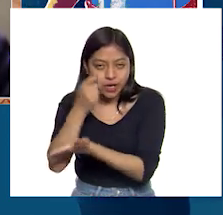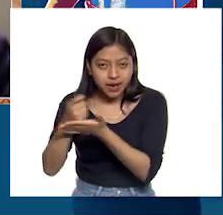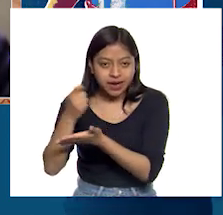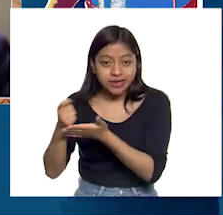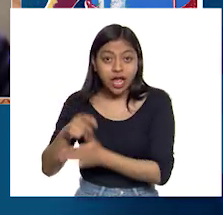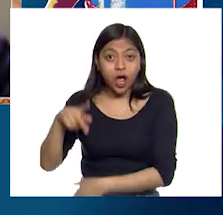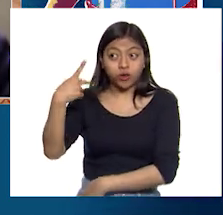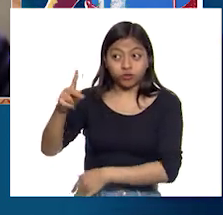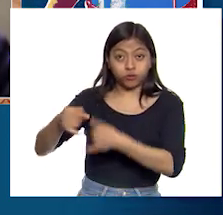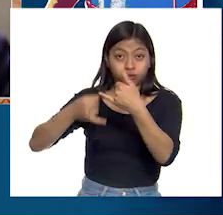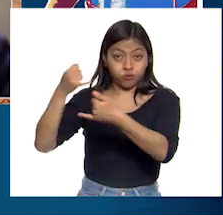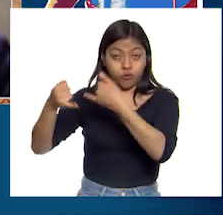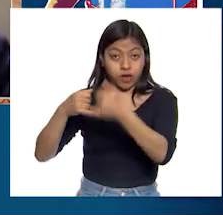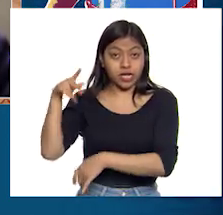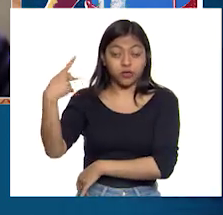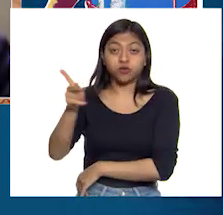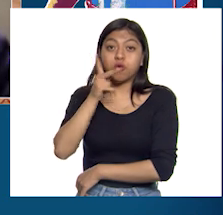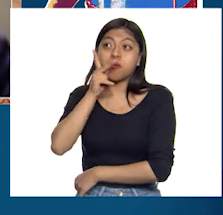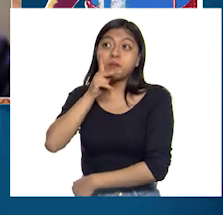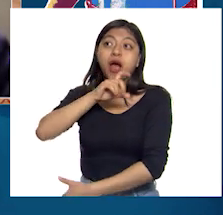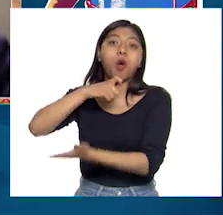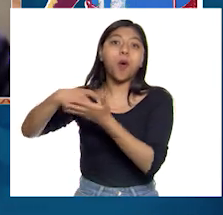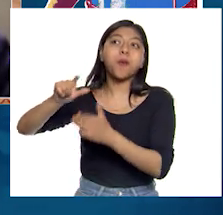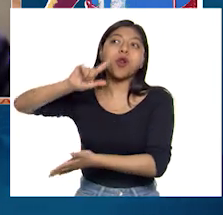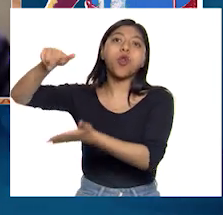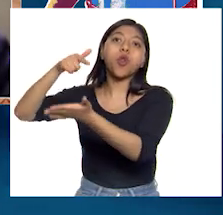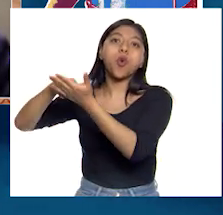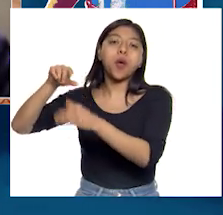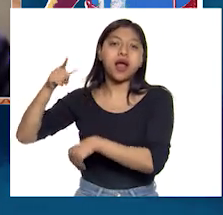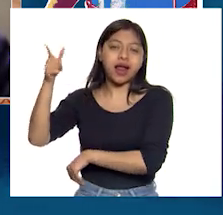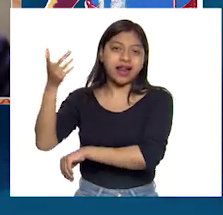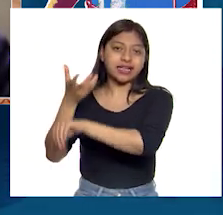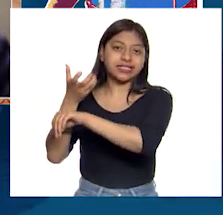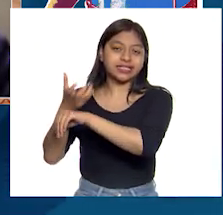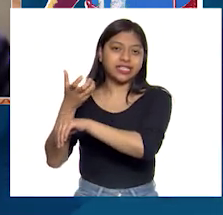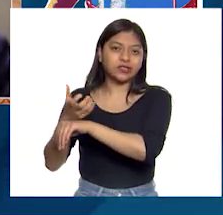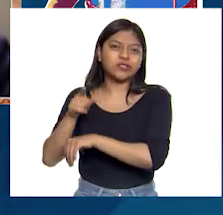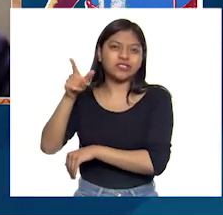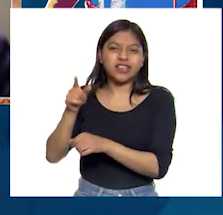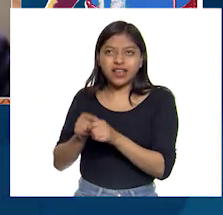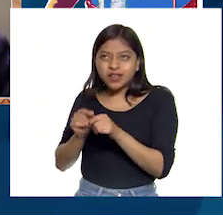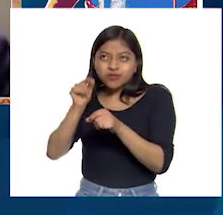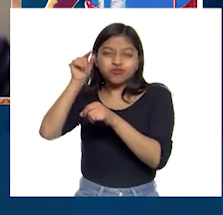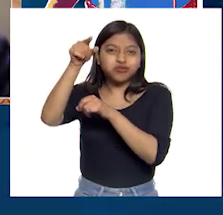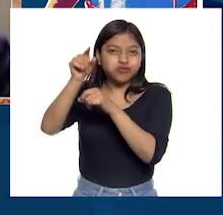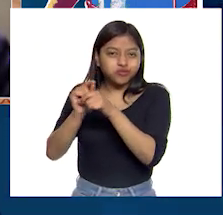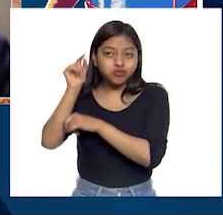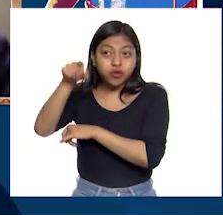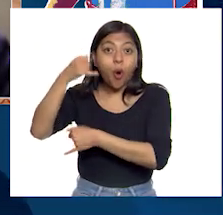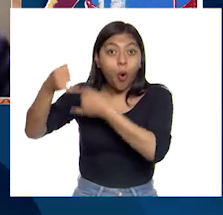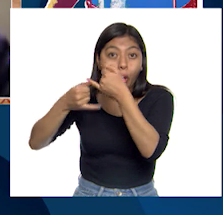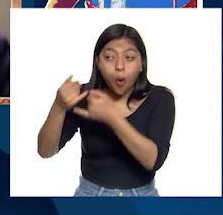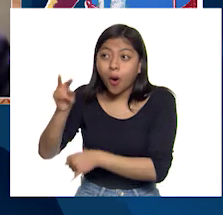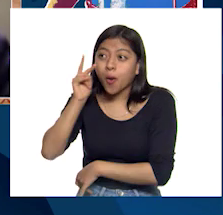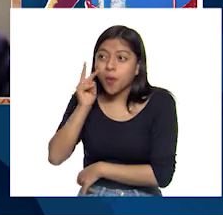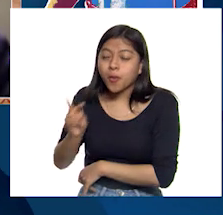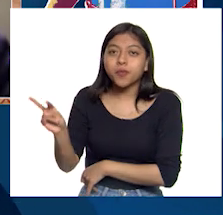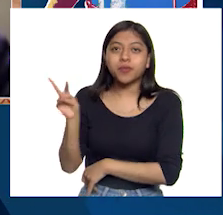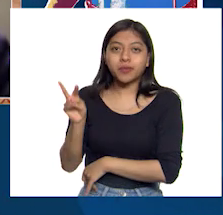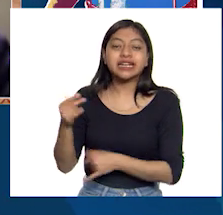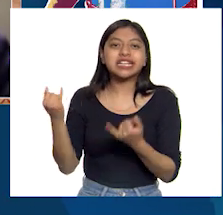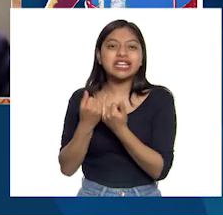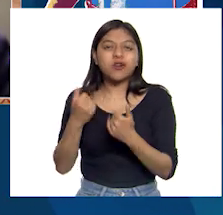que el señor le compró en Estados Unidos, cañón que disparaba cohetes de salva, cazabombardero de propulsión a chorro,